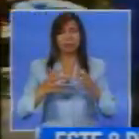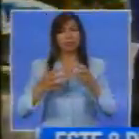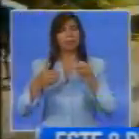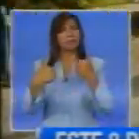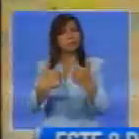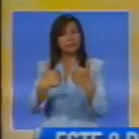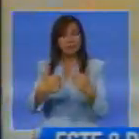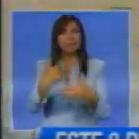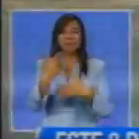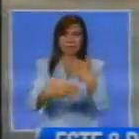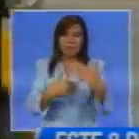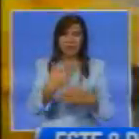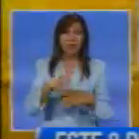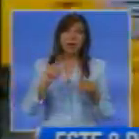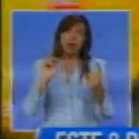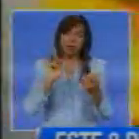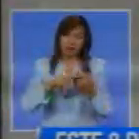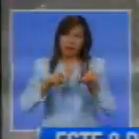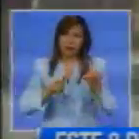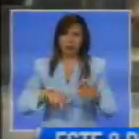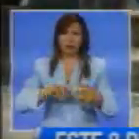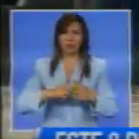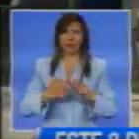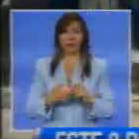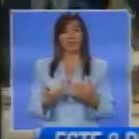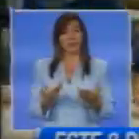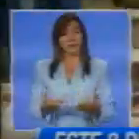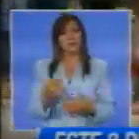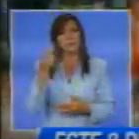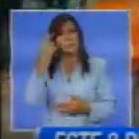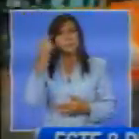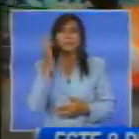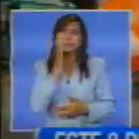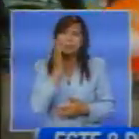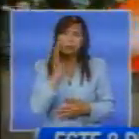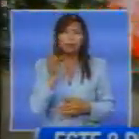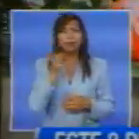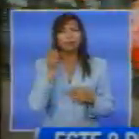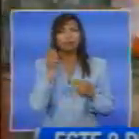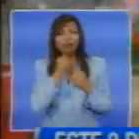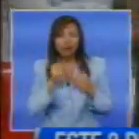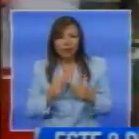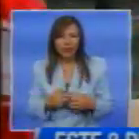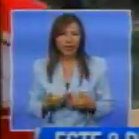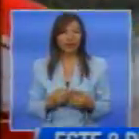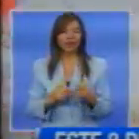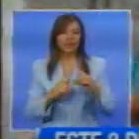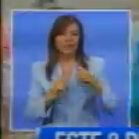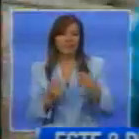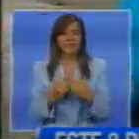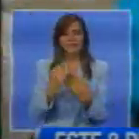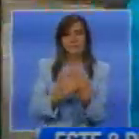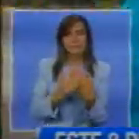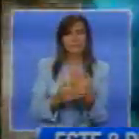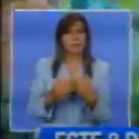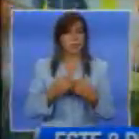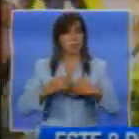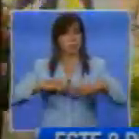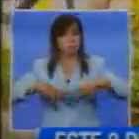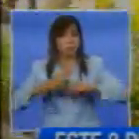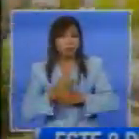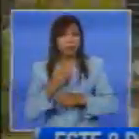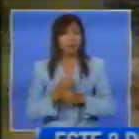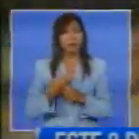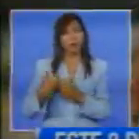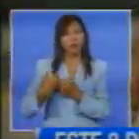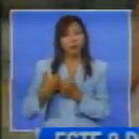algunas de ellas. Por eso, a la madre, a la abuela, a la tía consentidora, a la ejecutiva, a la universitaria, a la